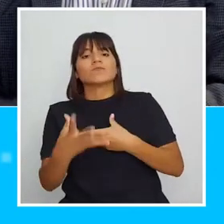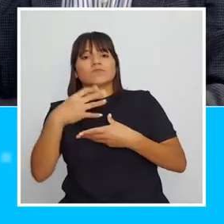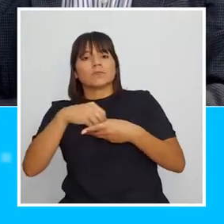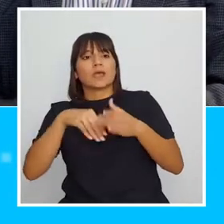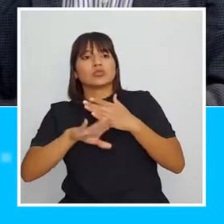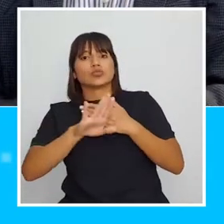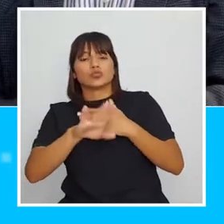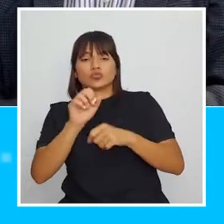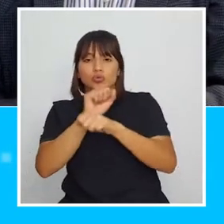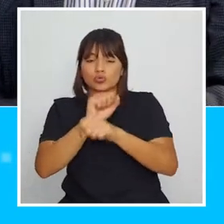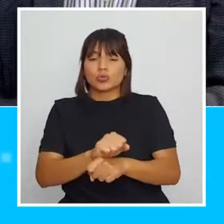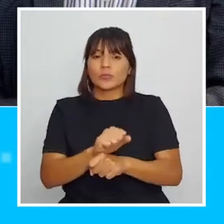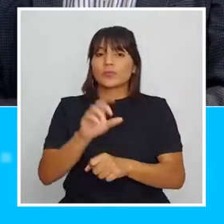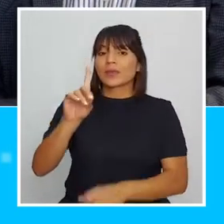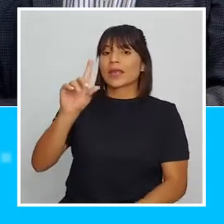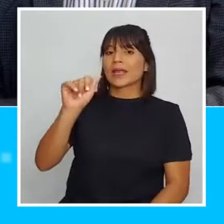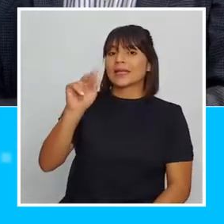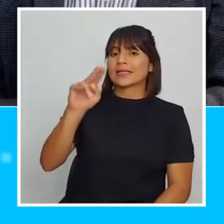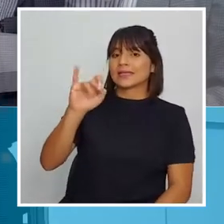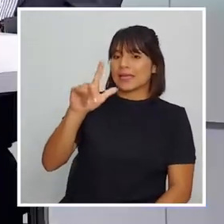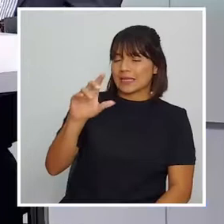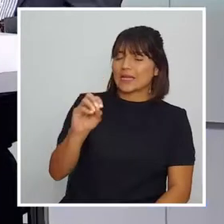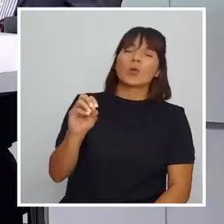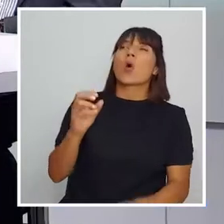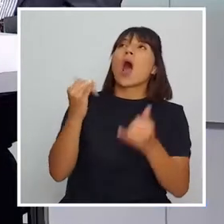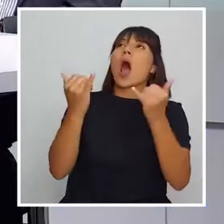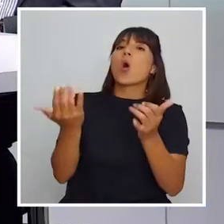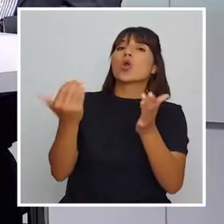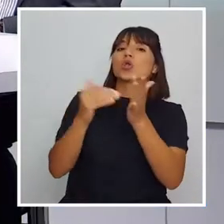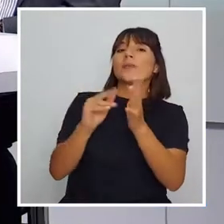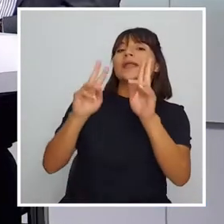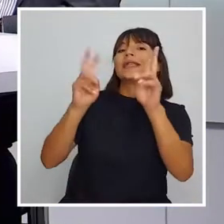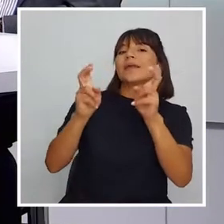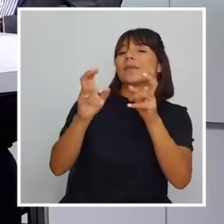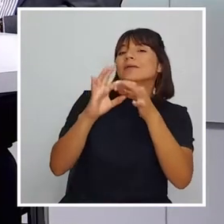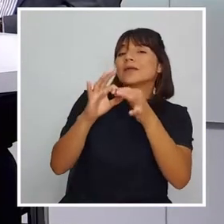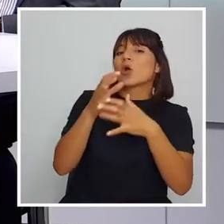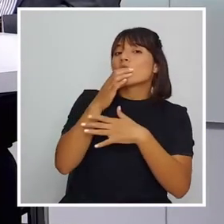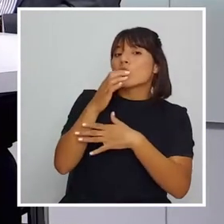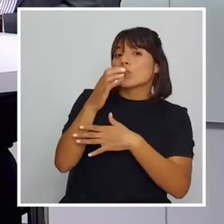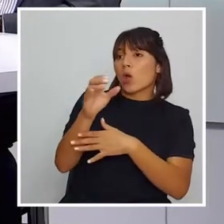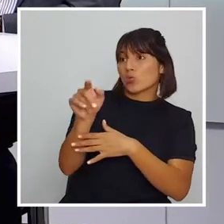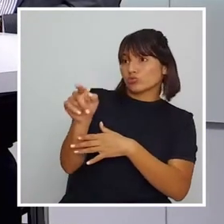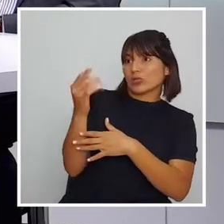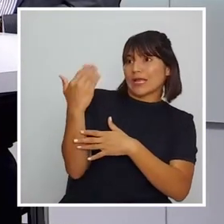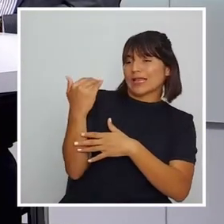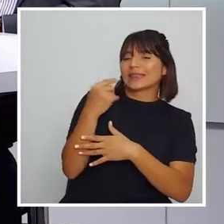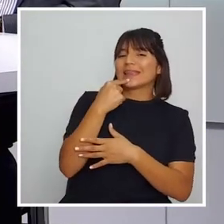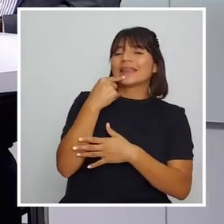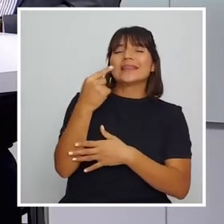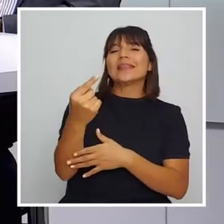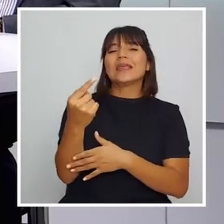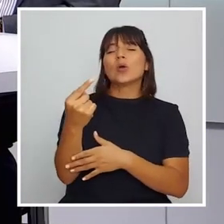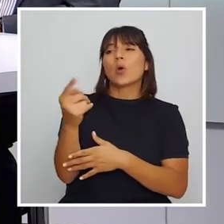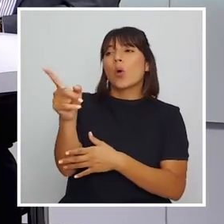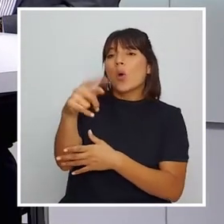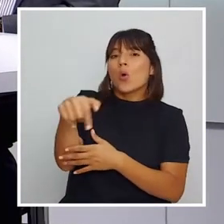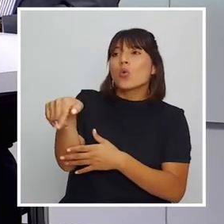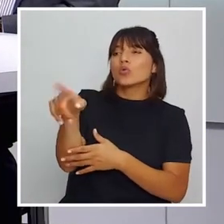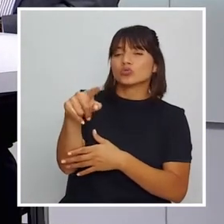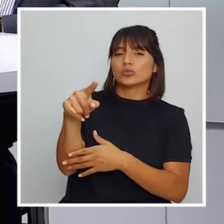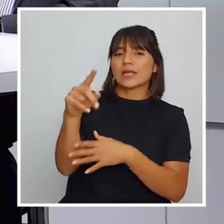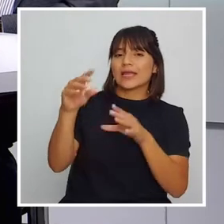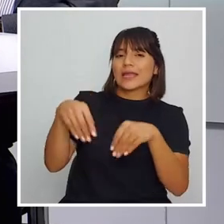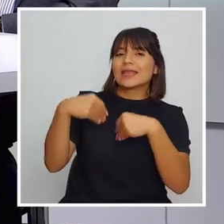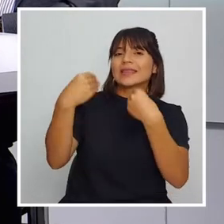Claro. Don Danilo, volvamos con el tema de las recomendaciones. Usted ahora nos decía que ustedes dan 3